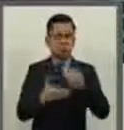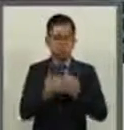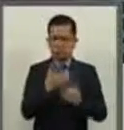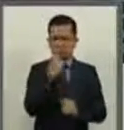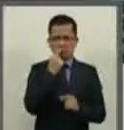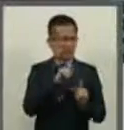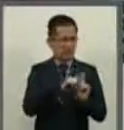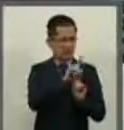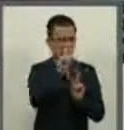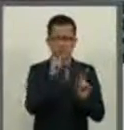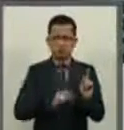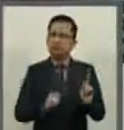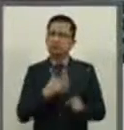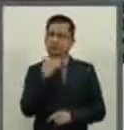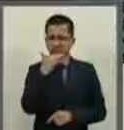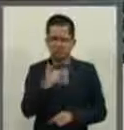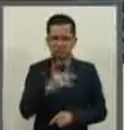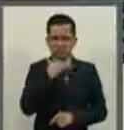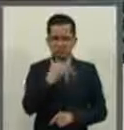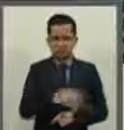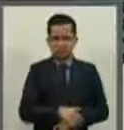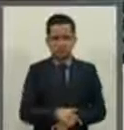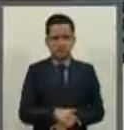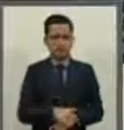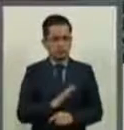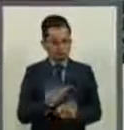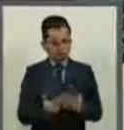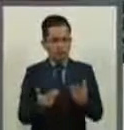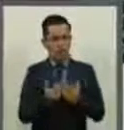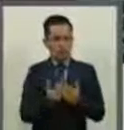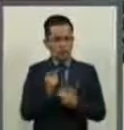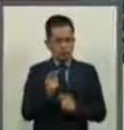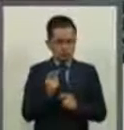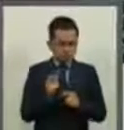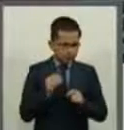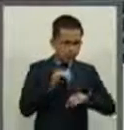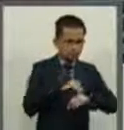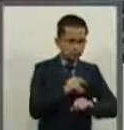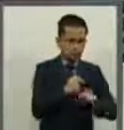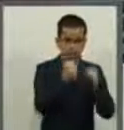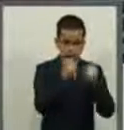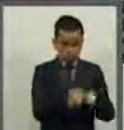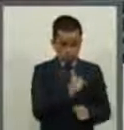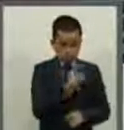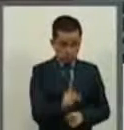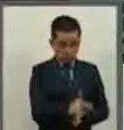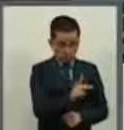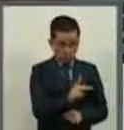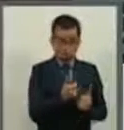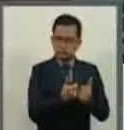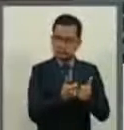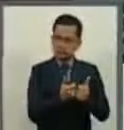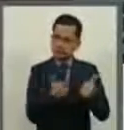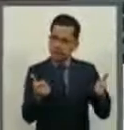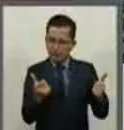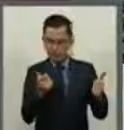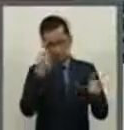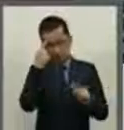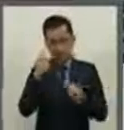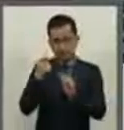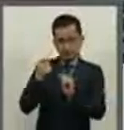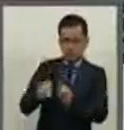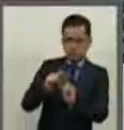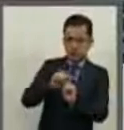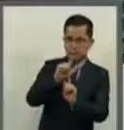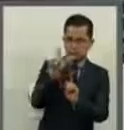nacional. Se separa claramente las tareas de seguridad pública de las tareas de seguridad nacional